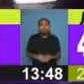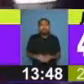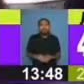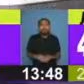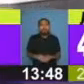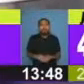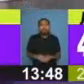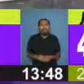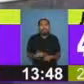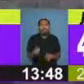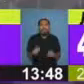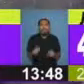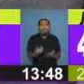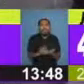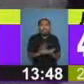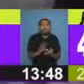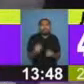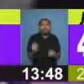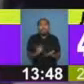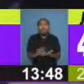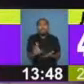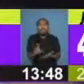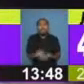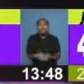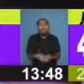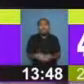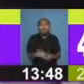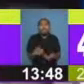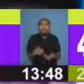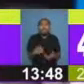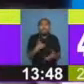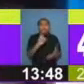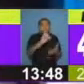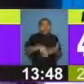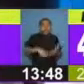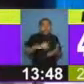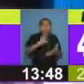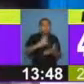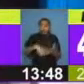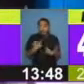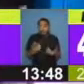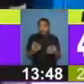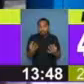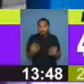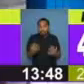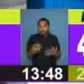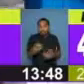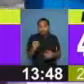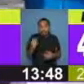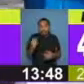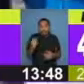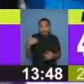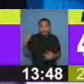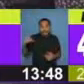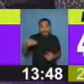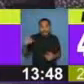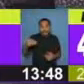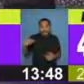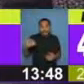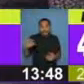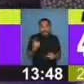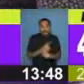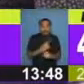la tarjeta, con eso ustedes no pueden. No, ¿Cómo no, es? no, no nos dejan marcar directamente. Y la verdad que la situación es muy